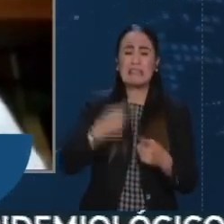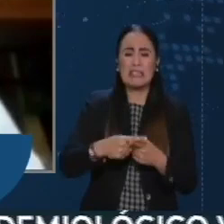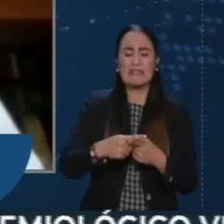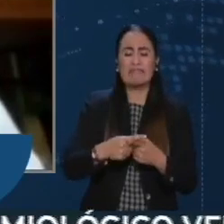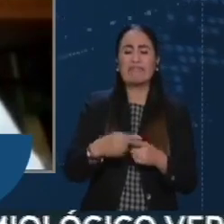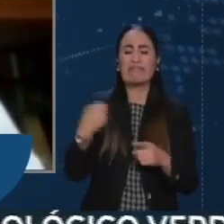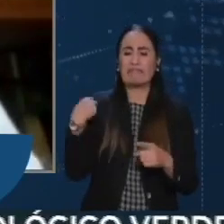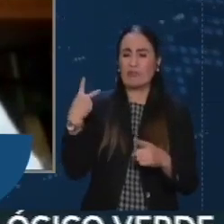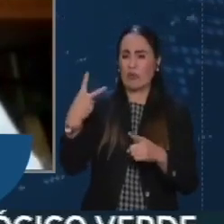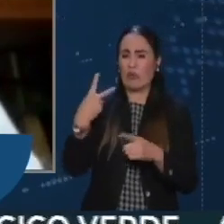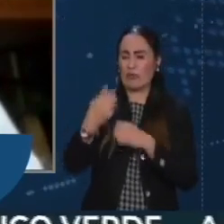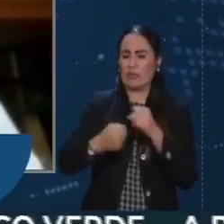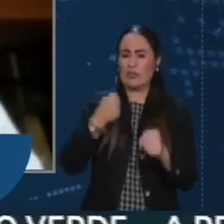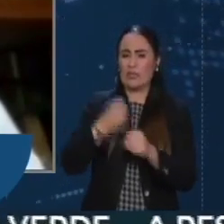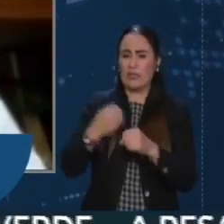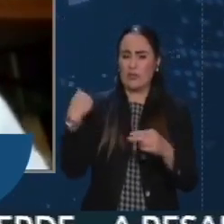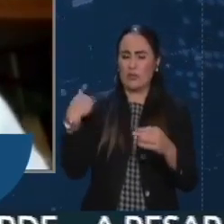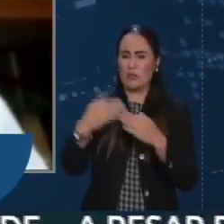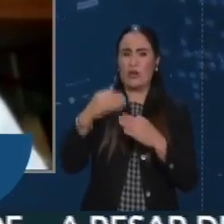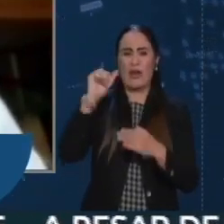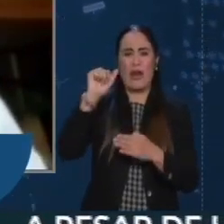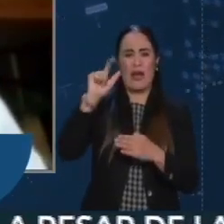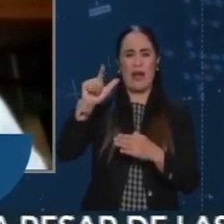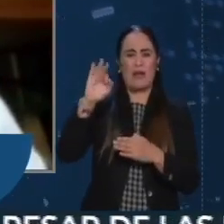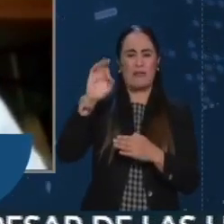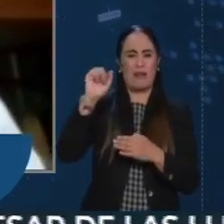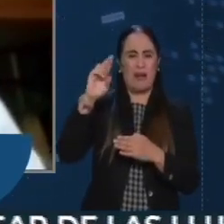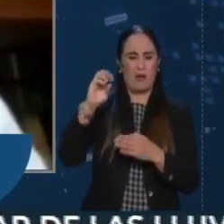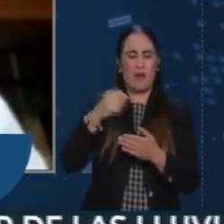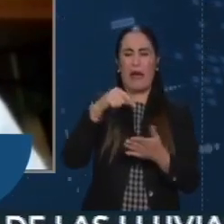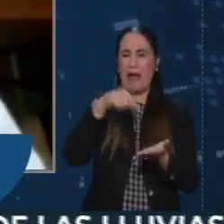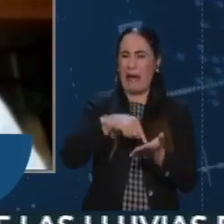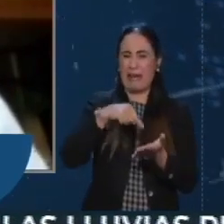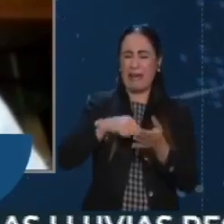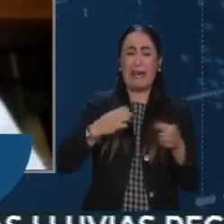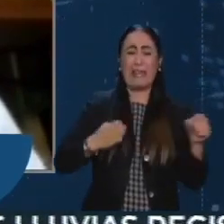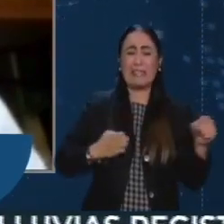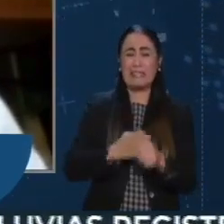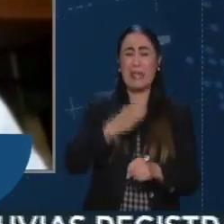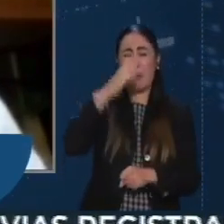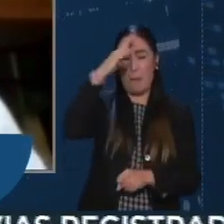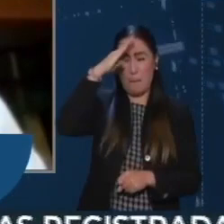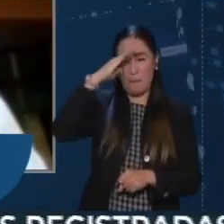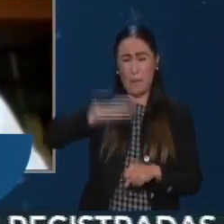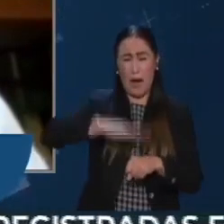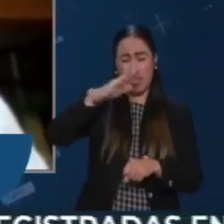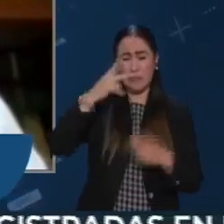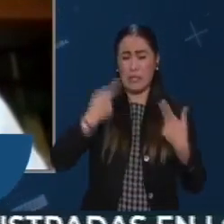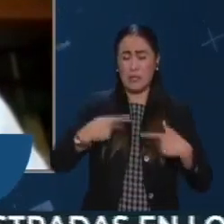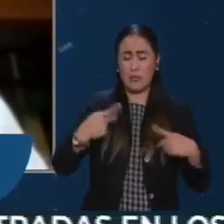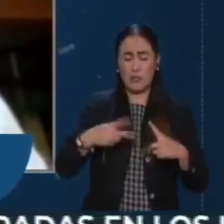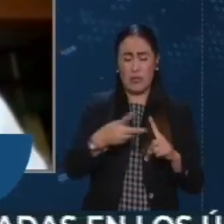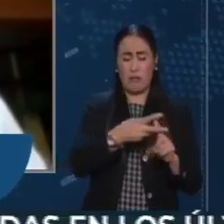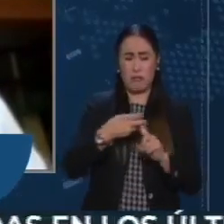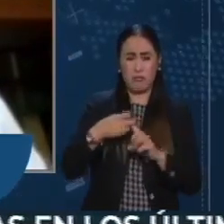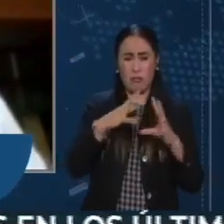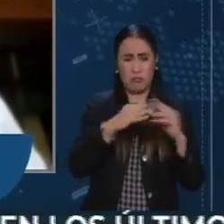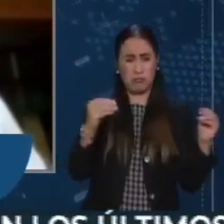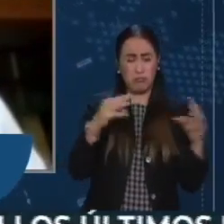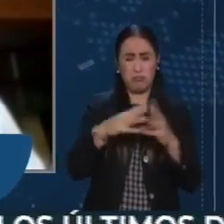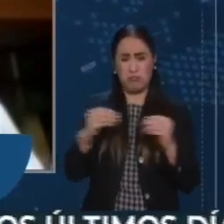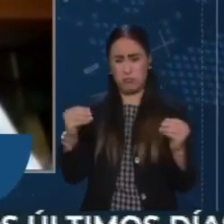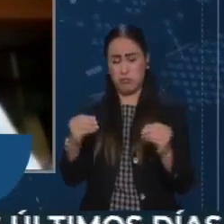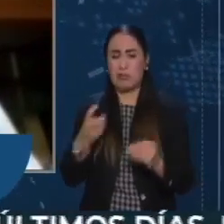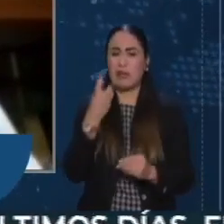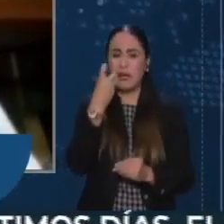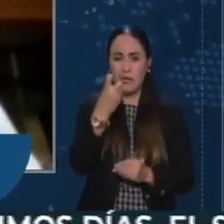años de la administración de Enrique Alfaro, en primer lugar como el estado con más desapariciones, ya es una muestra evidente de que tenemos